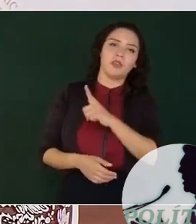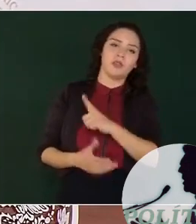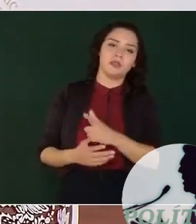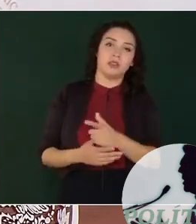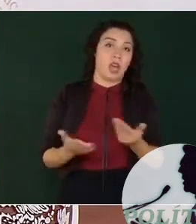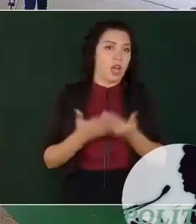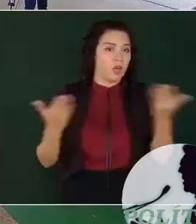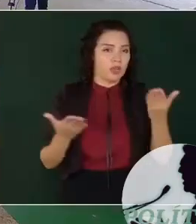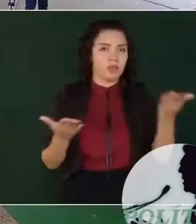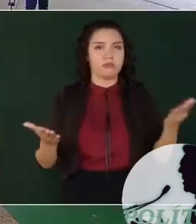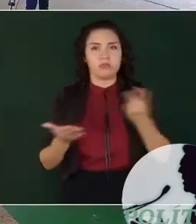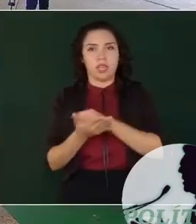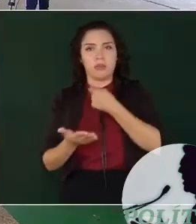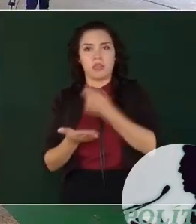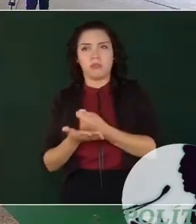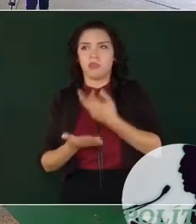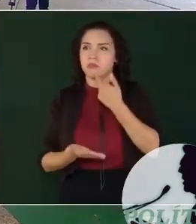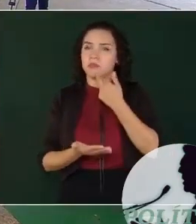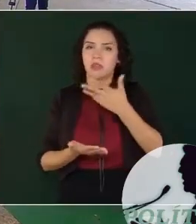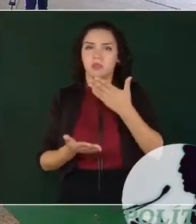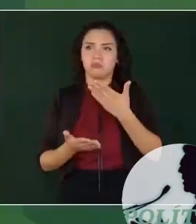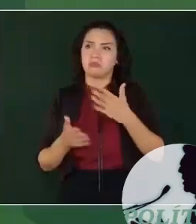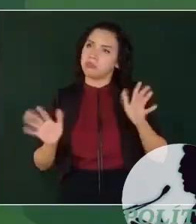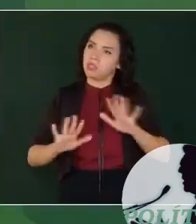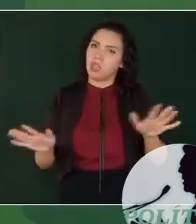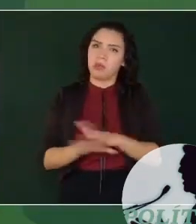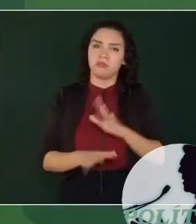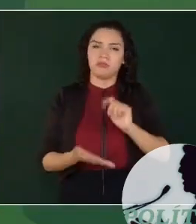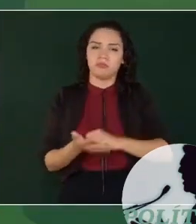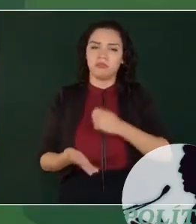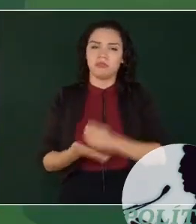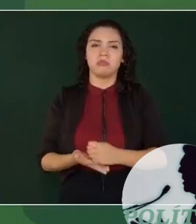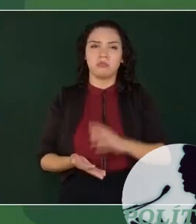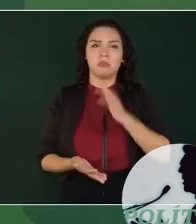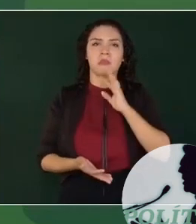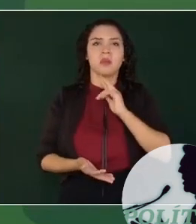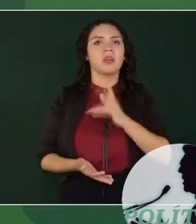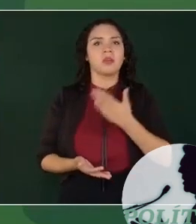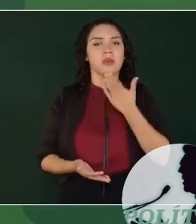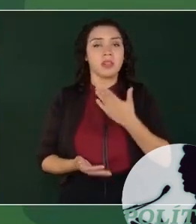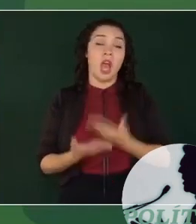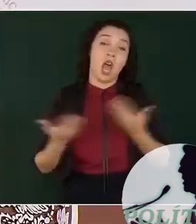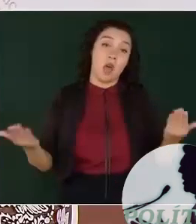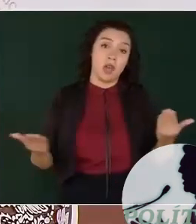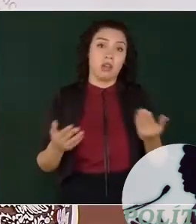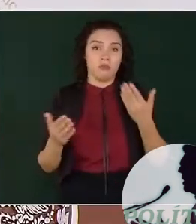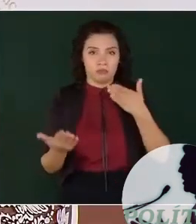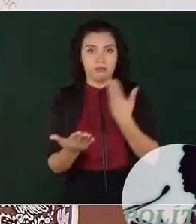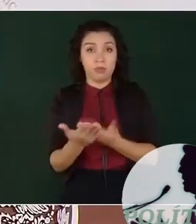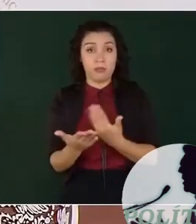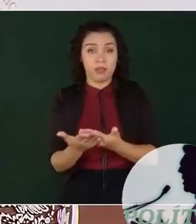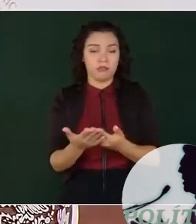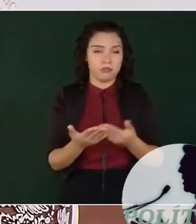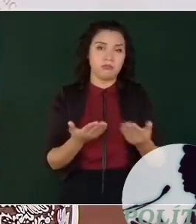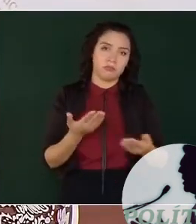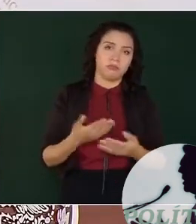Mucho mejor. Además, como siempre me gusta presentar pruebas, a ver